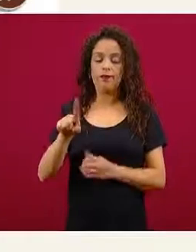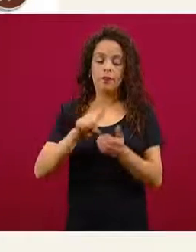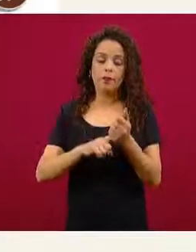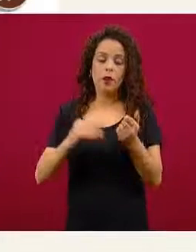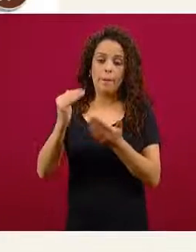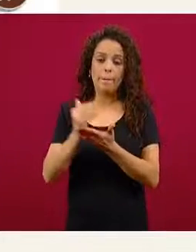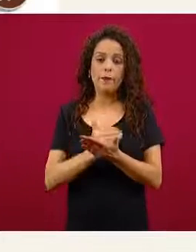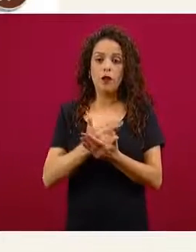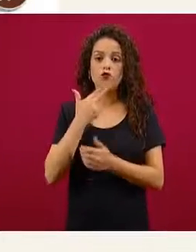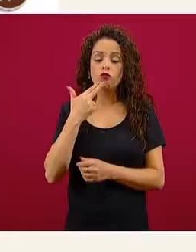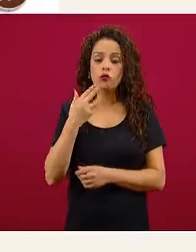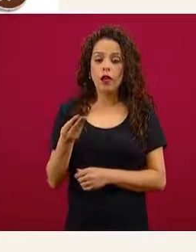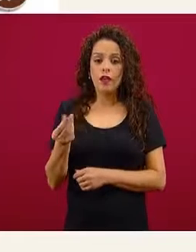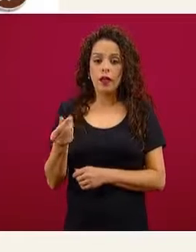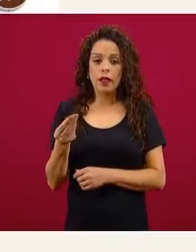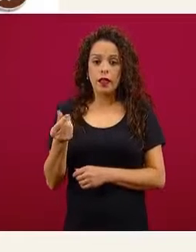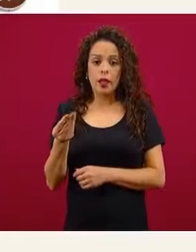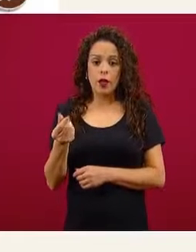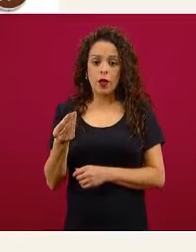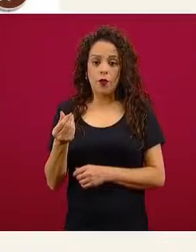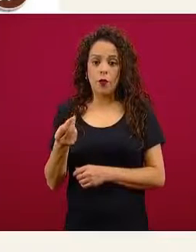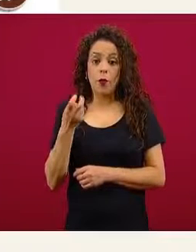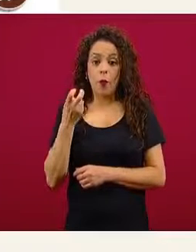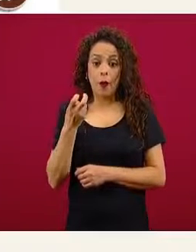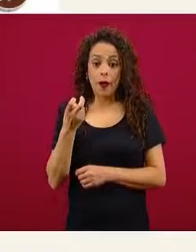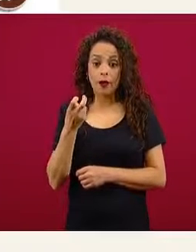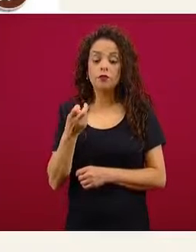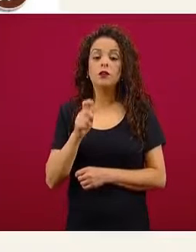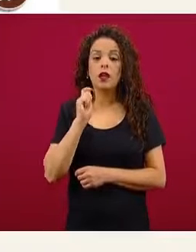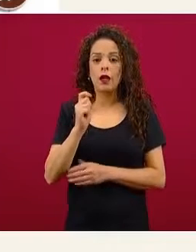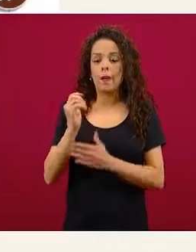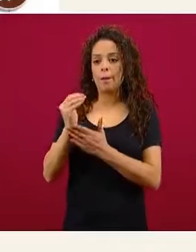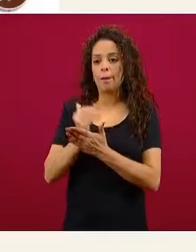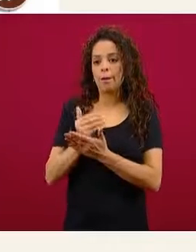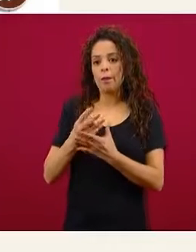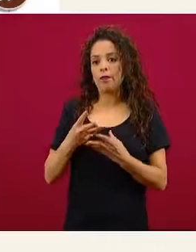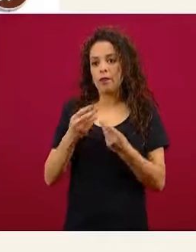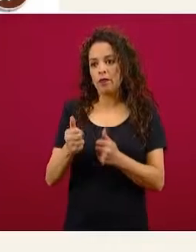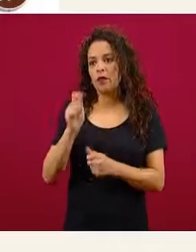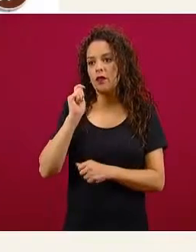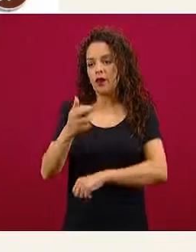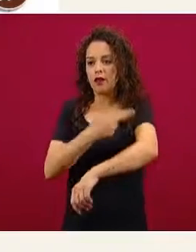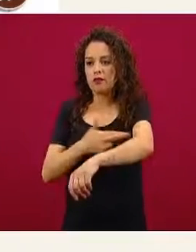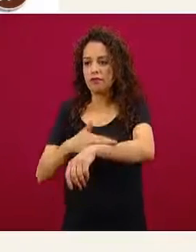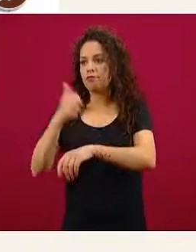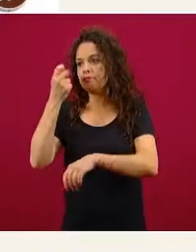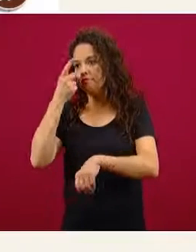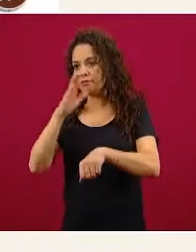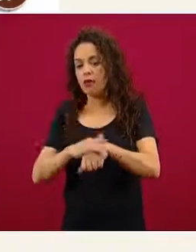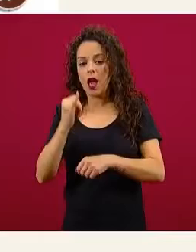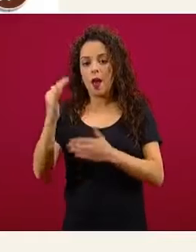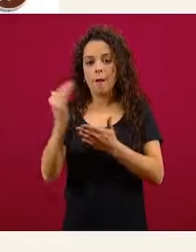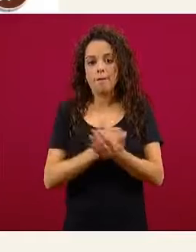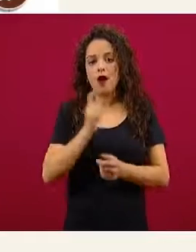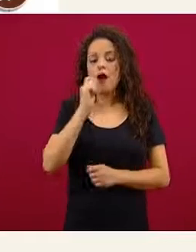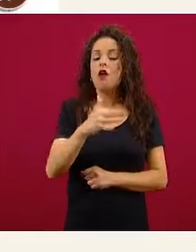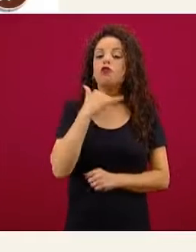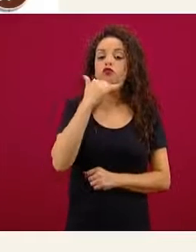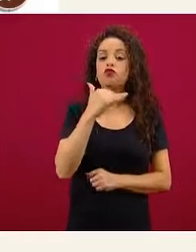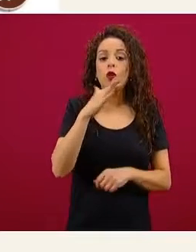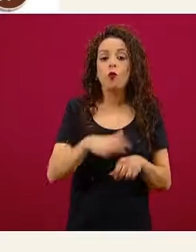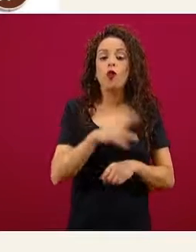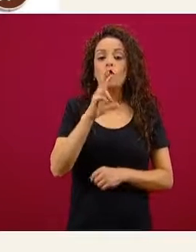medida se abaratan los costos, costos tanto de administración, se reduce la corrupción en la medida que no hay manejo de